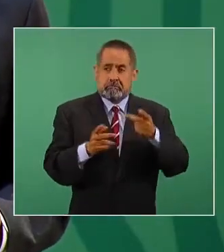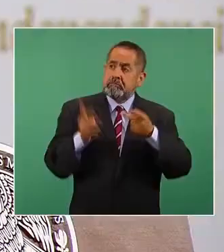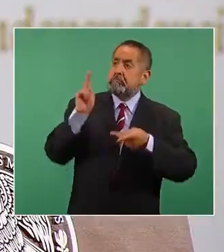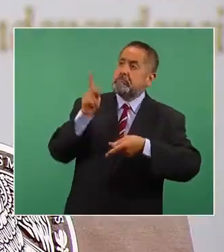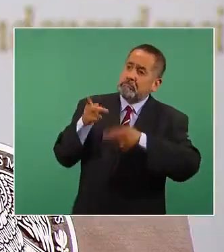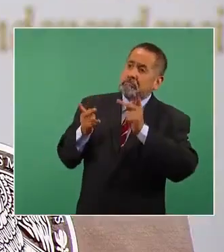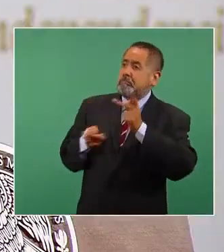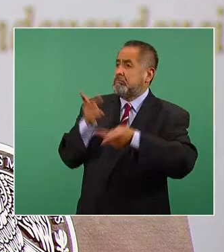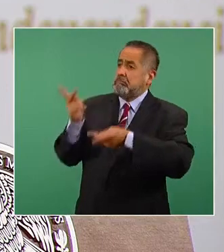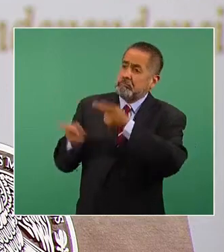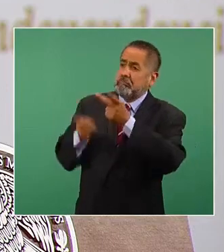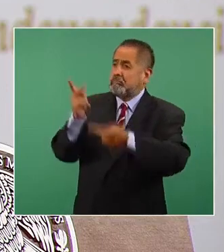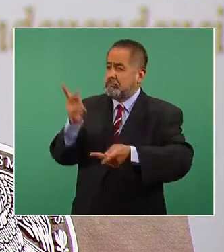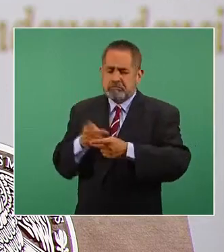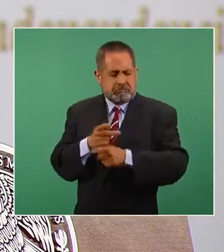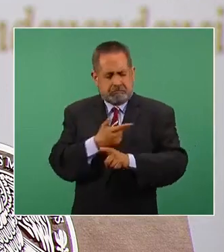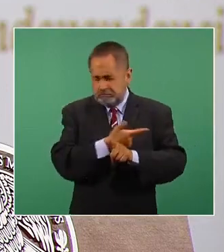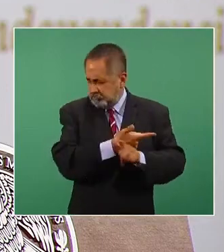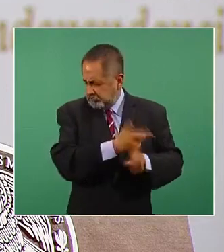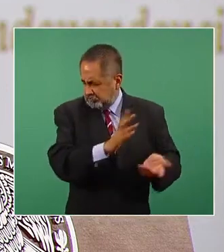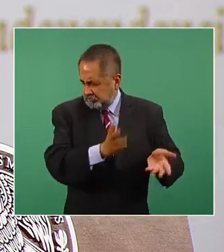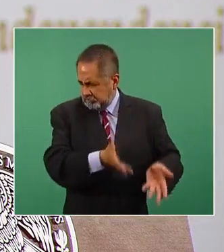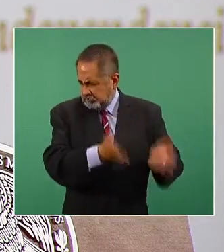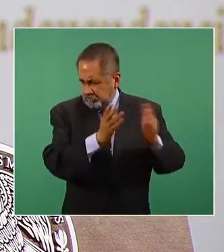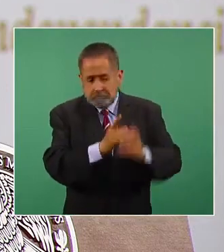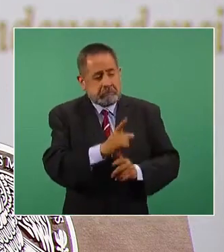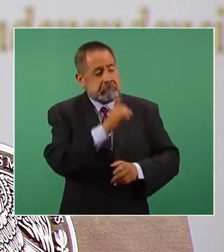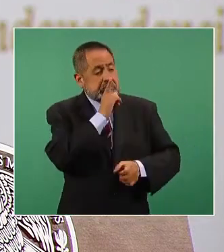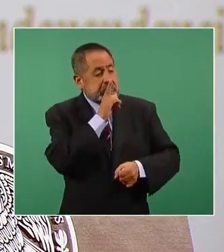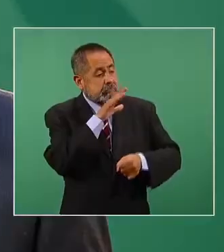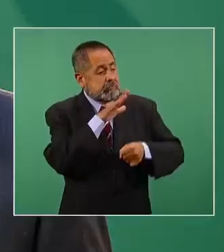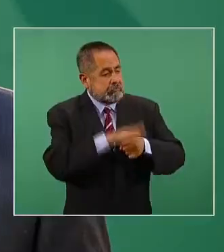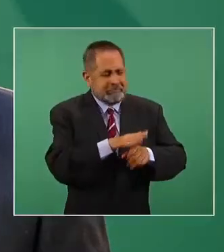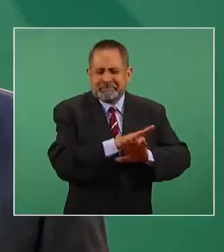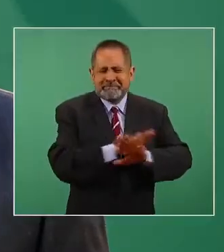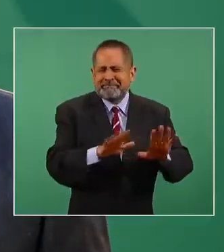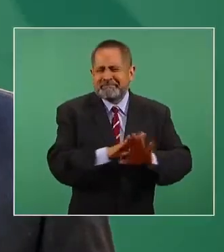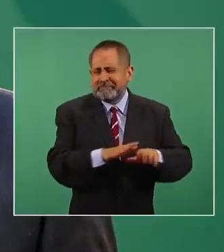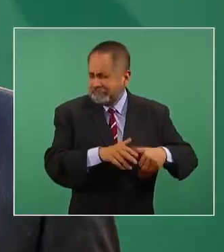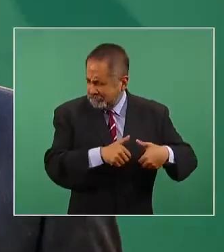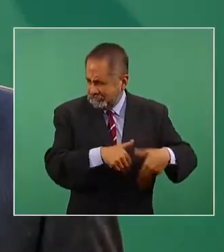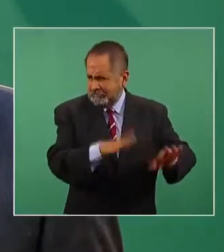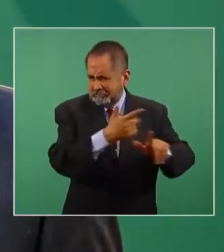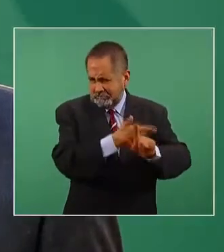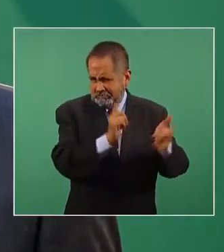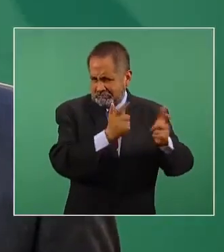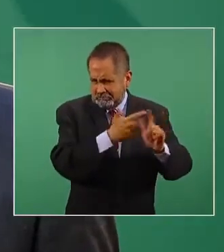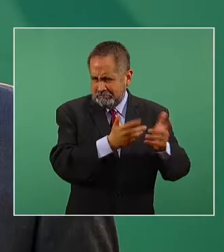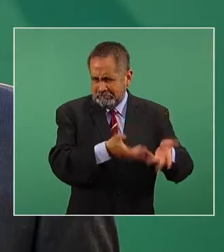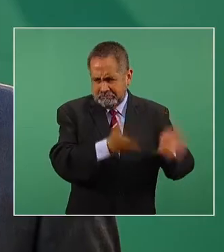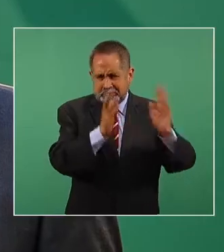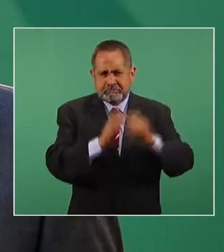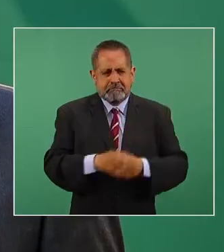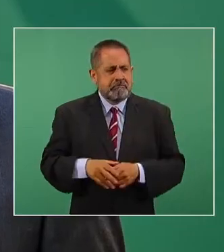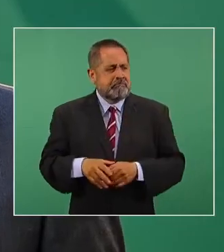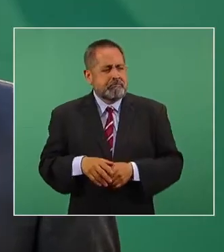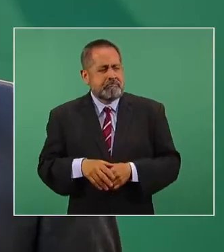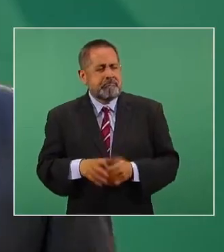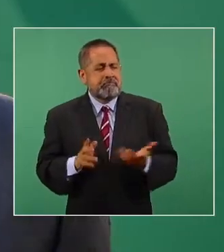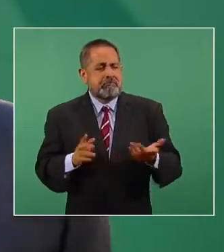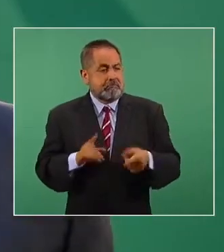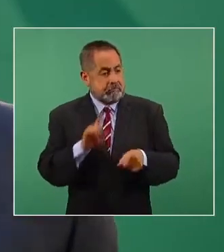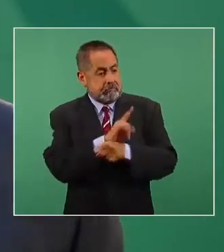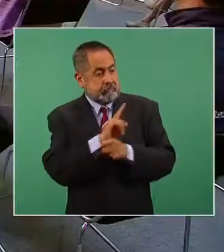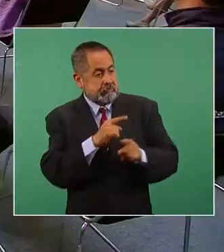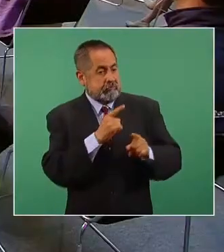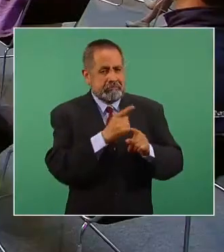cuestionando libremente, que no haya censura, ninguna represalia, no le